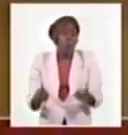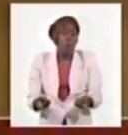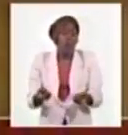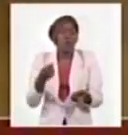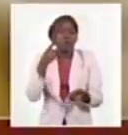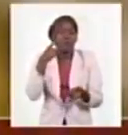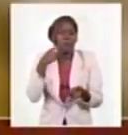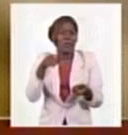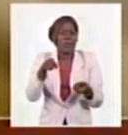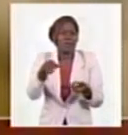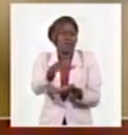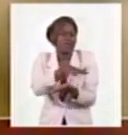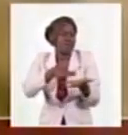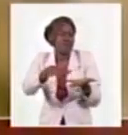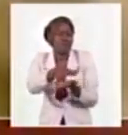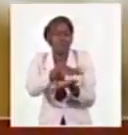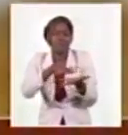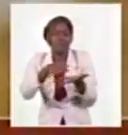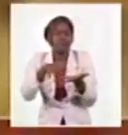en Soledad